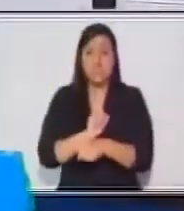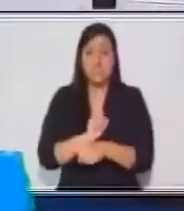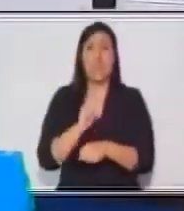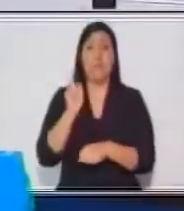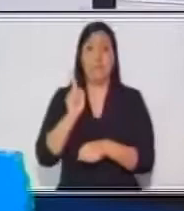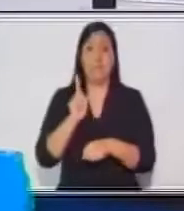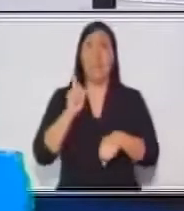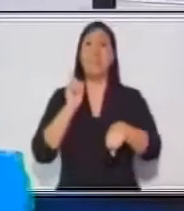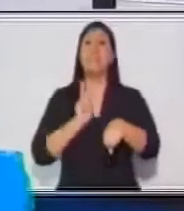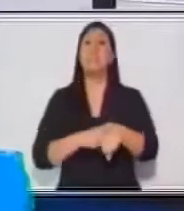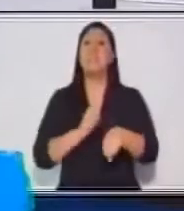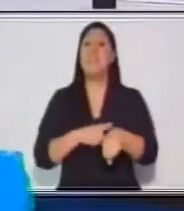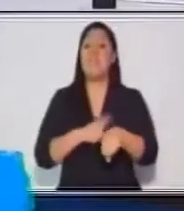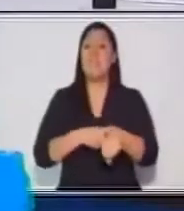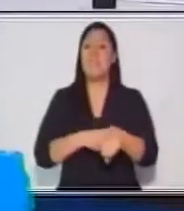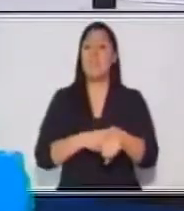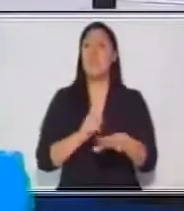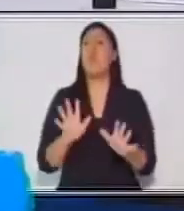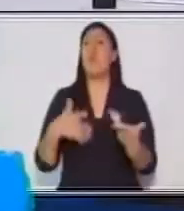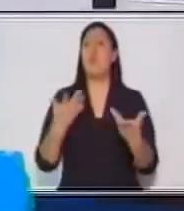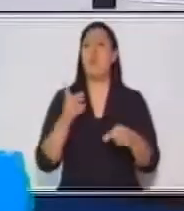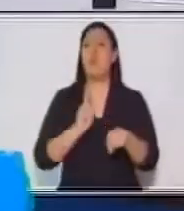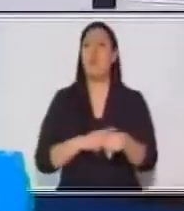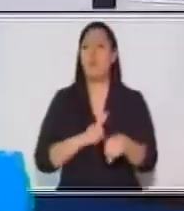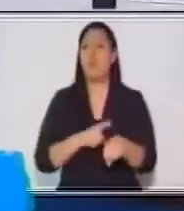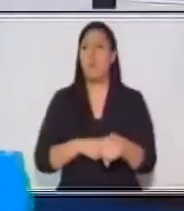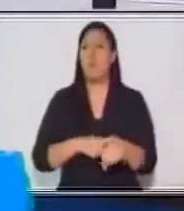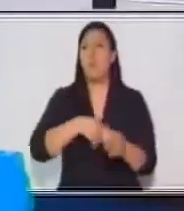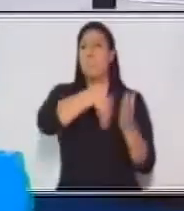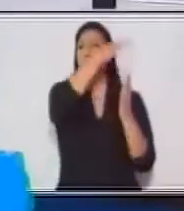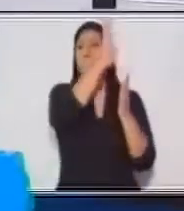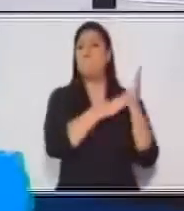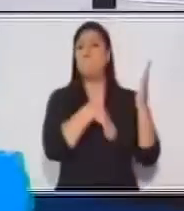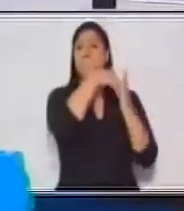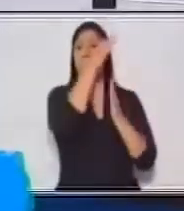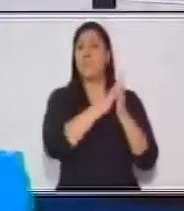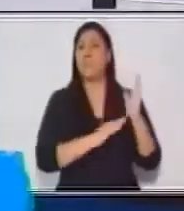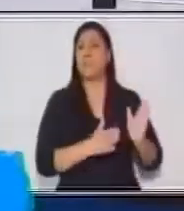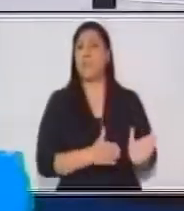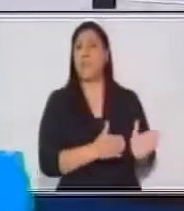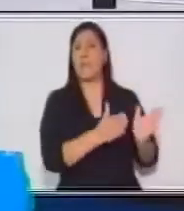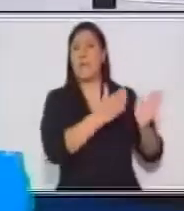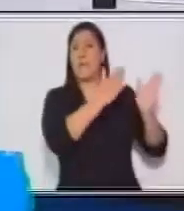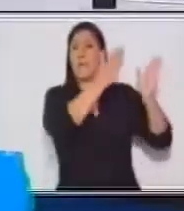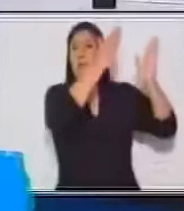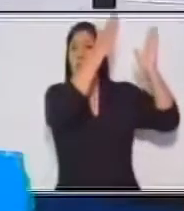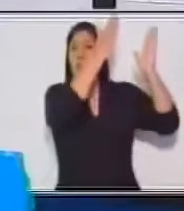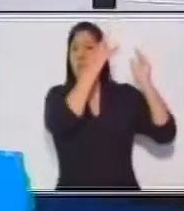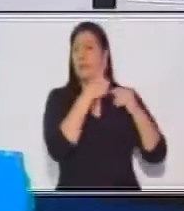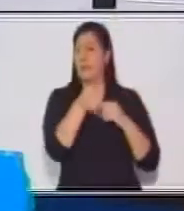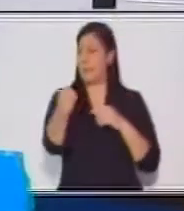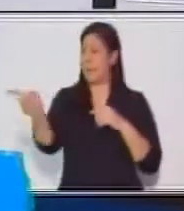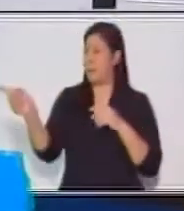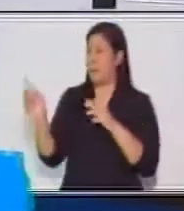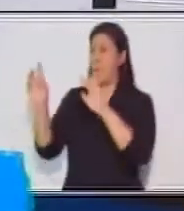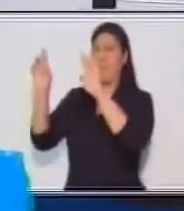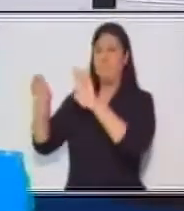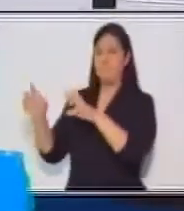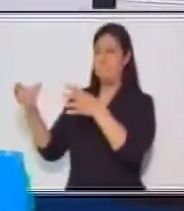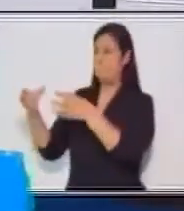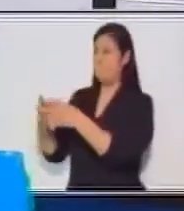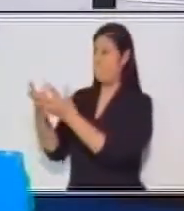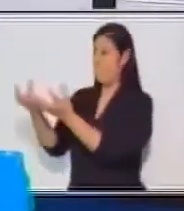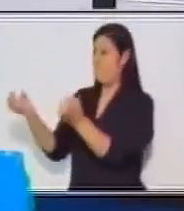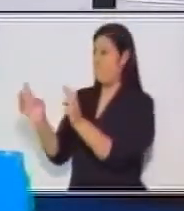Entonces, hay un número de trabajadores que están trabajando en pintar un edificio. Para pintar